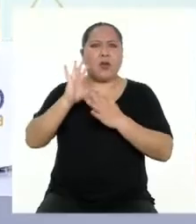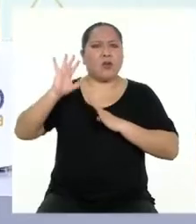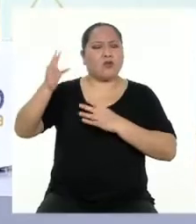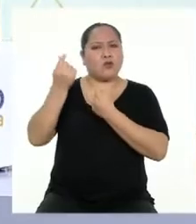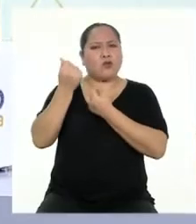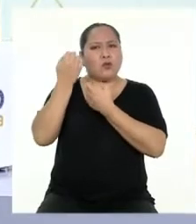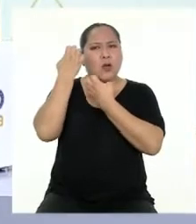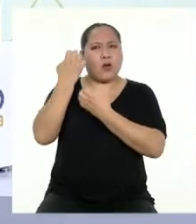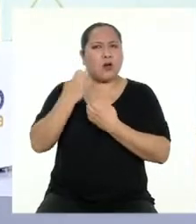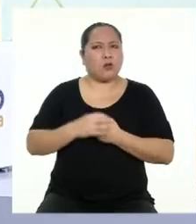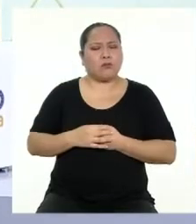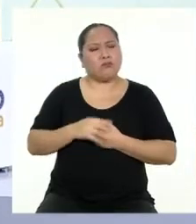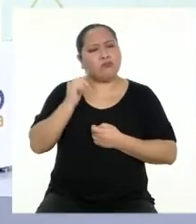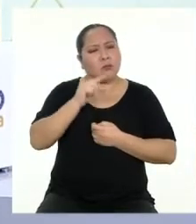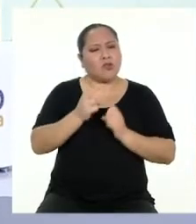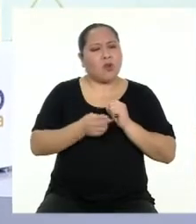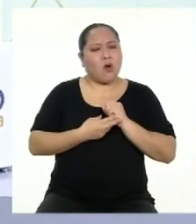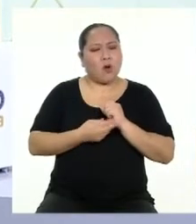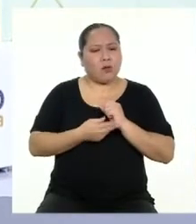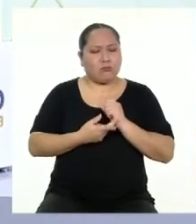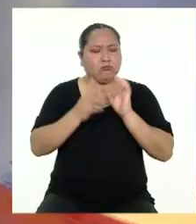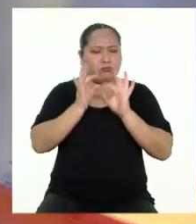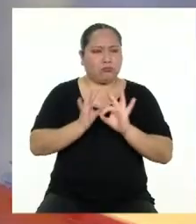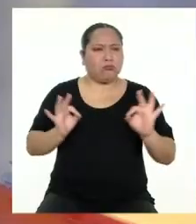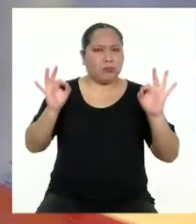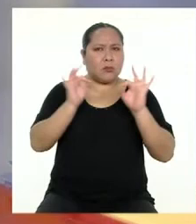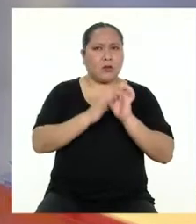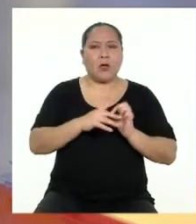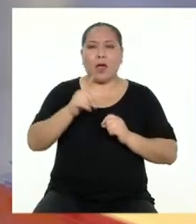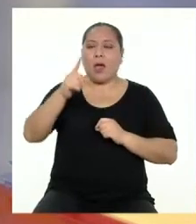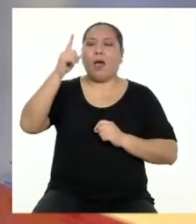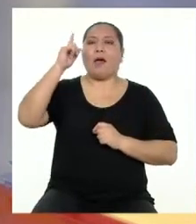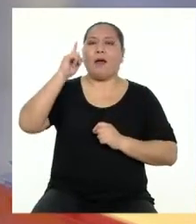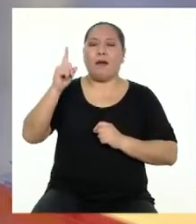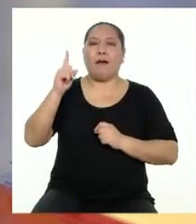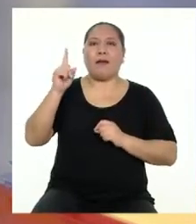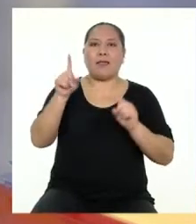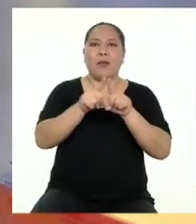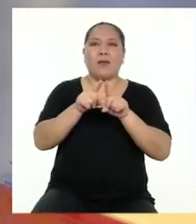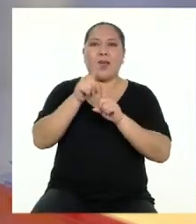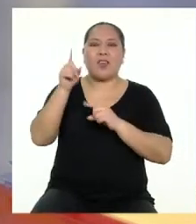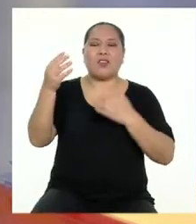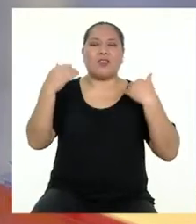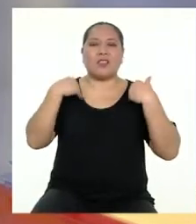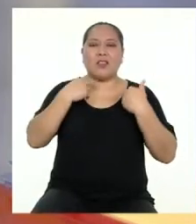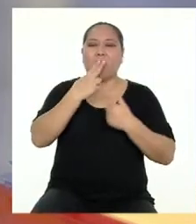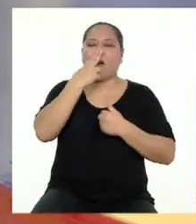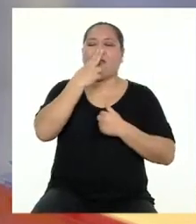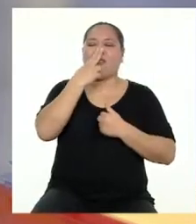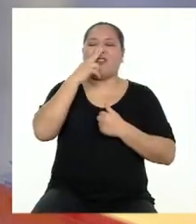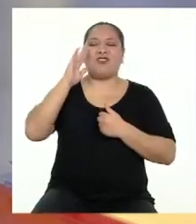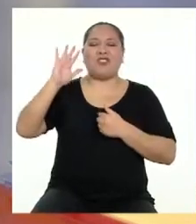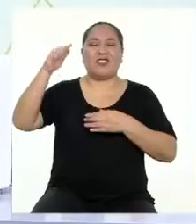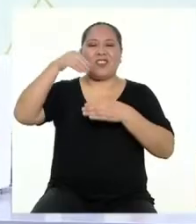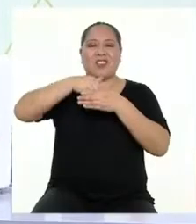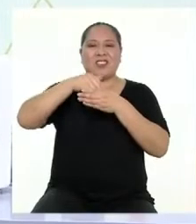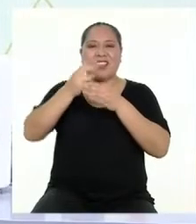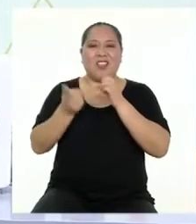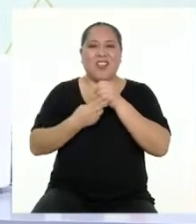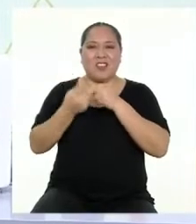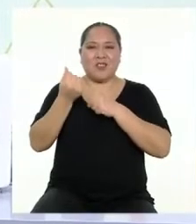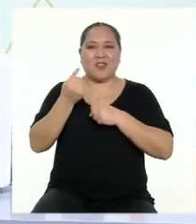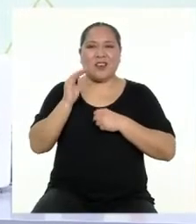debe ser cumplir el reto de hoy, que consiste en planificar junto con sus familias un presupuesto familiar.